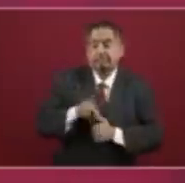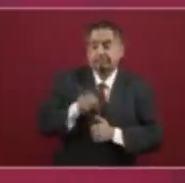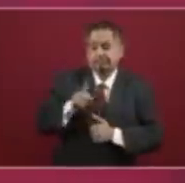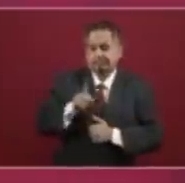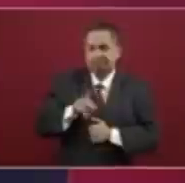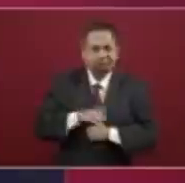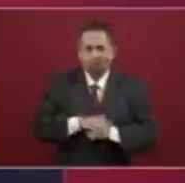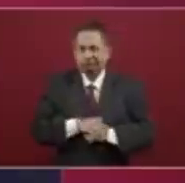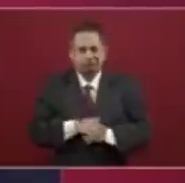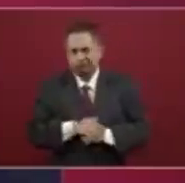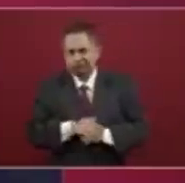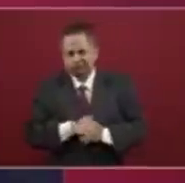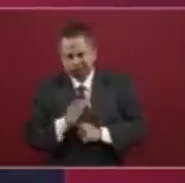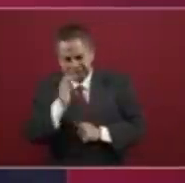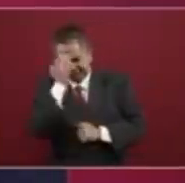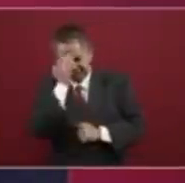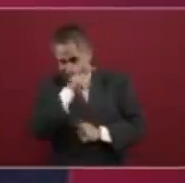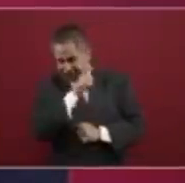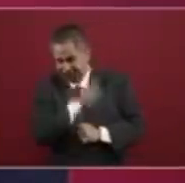están diciendo de que